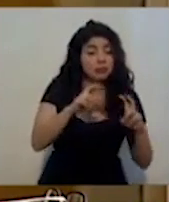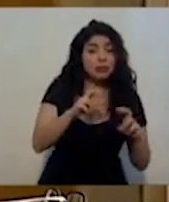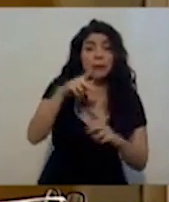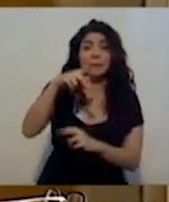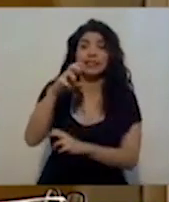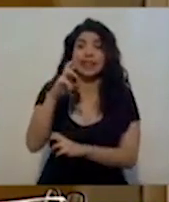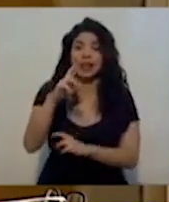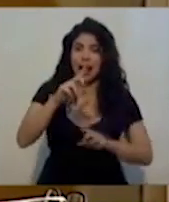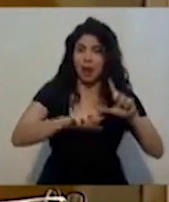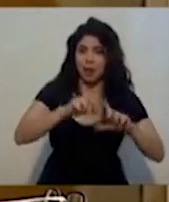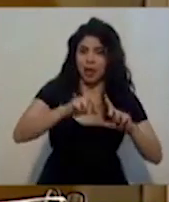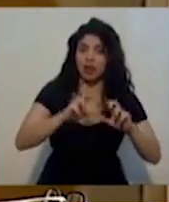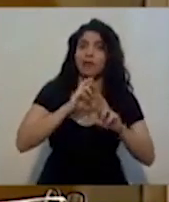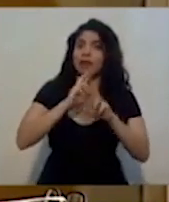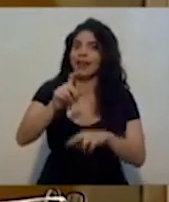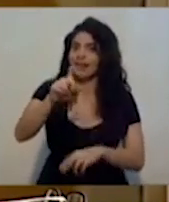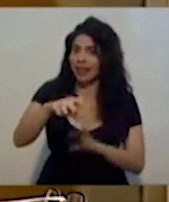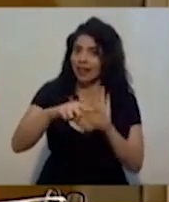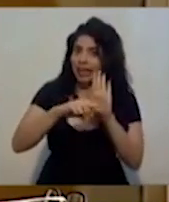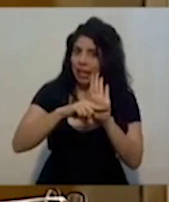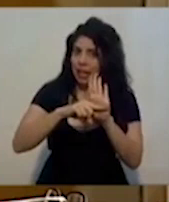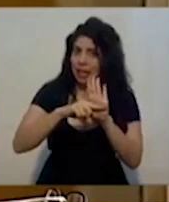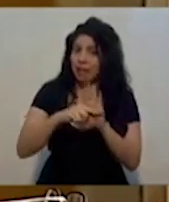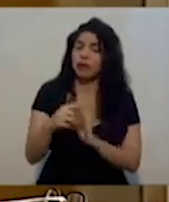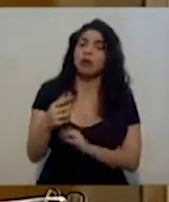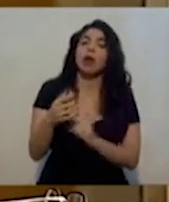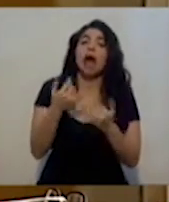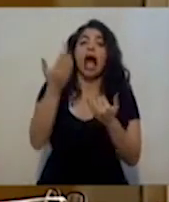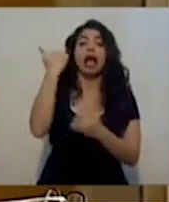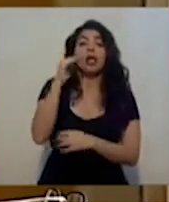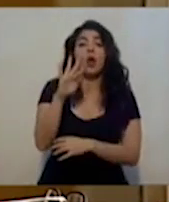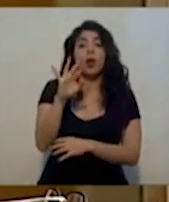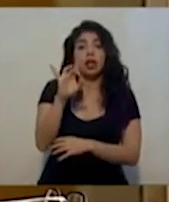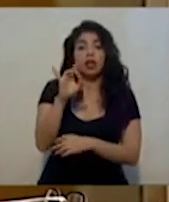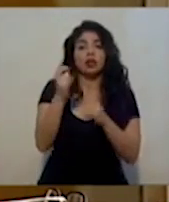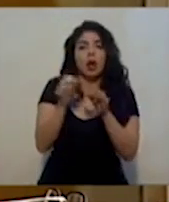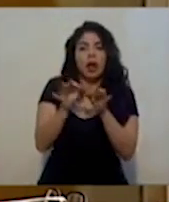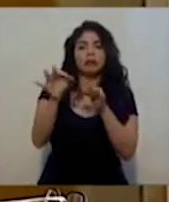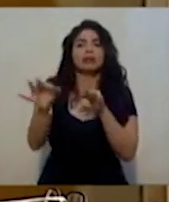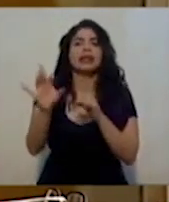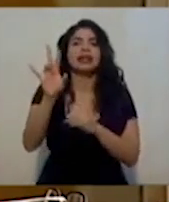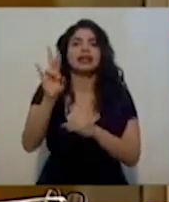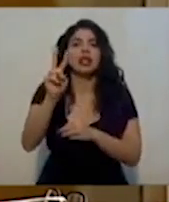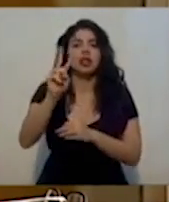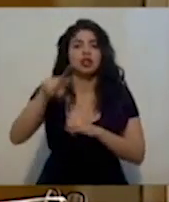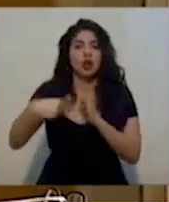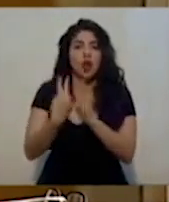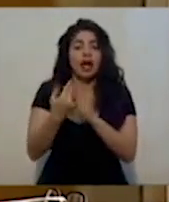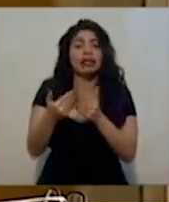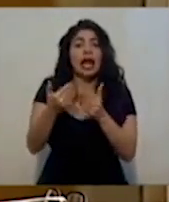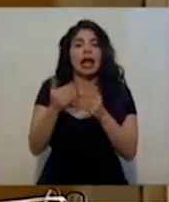pcr cuyo resultado debe ser negativo pasa de 48 a 72 horas antes del